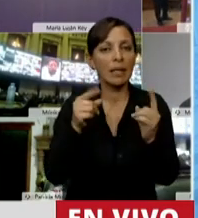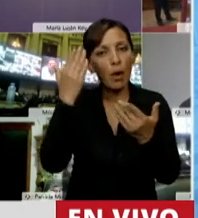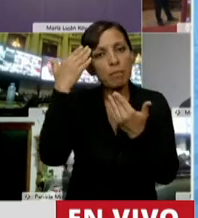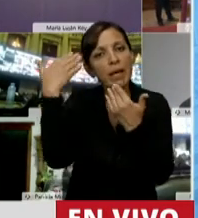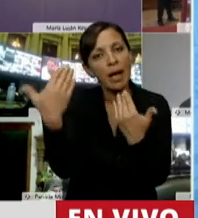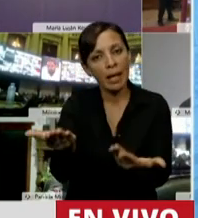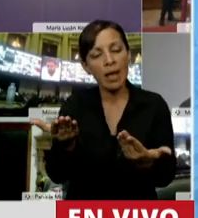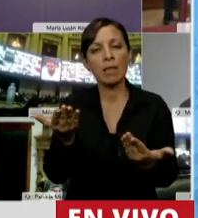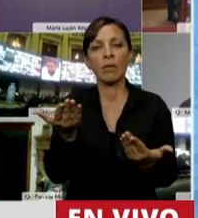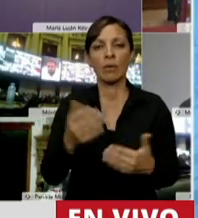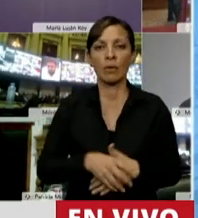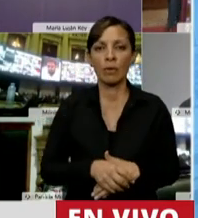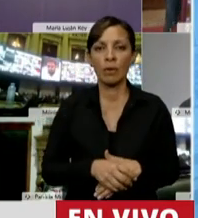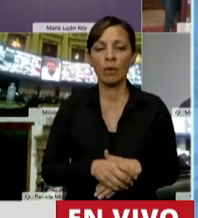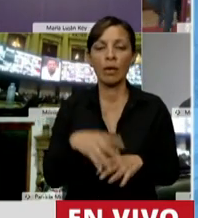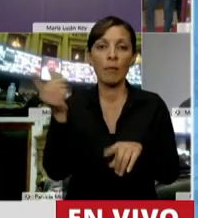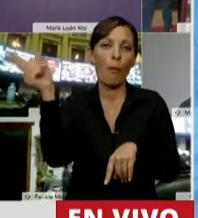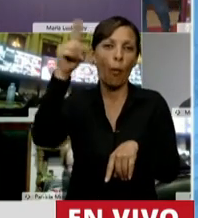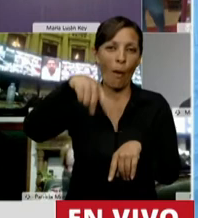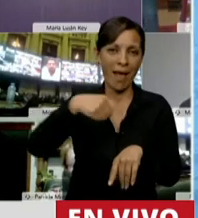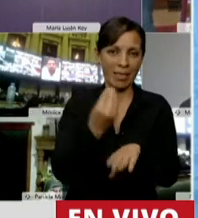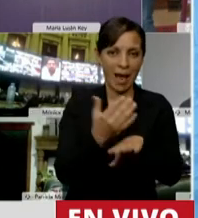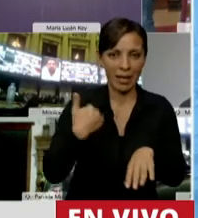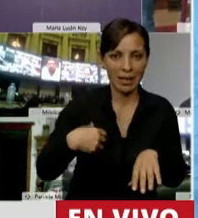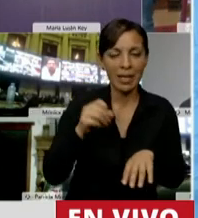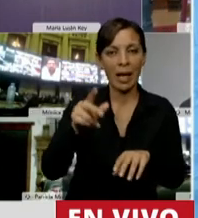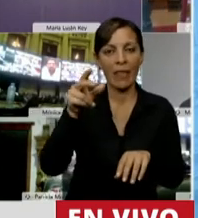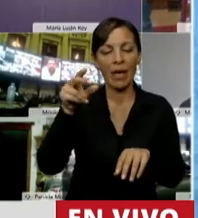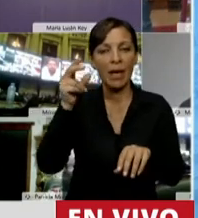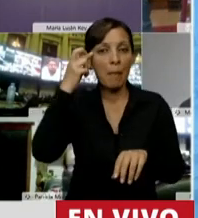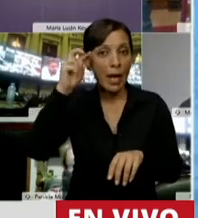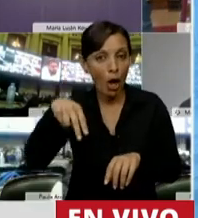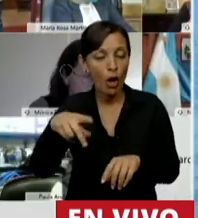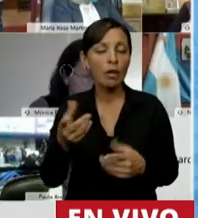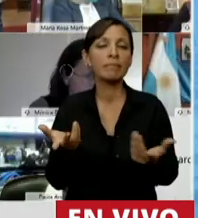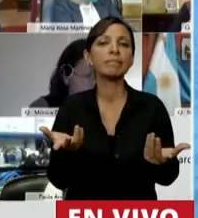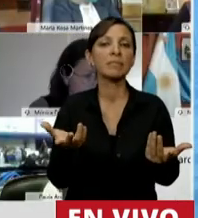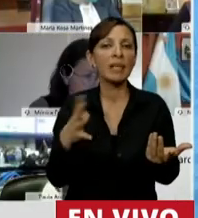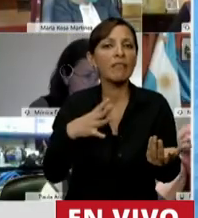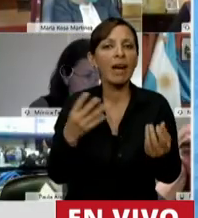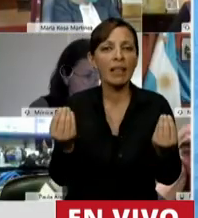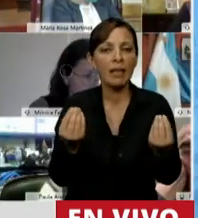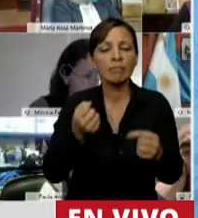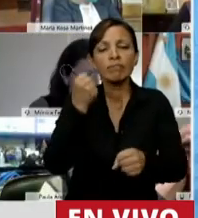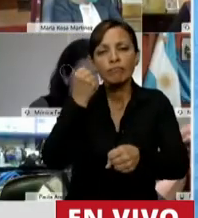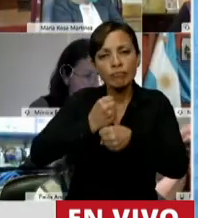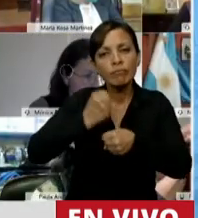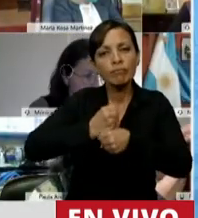recordando la vuelta del general Perón, nos queda trabajar para alterar